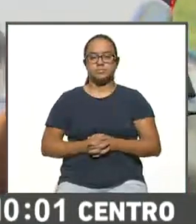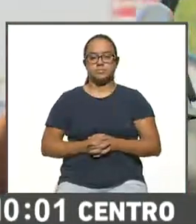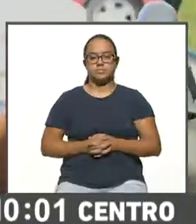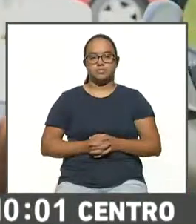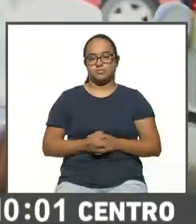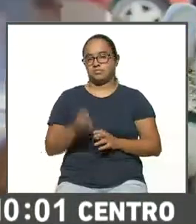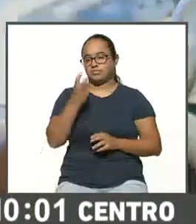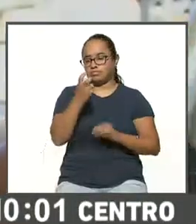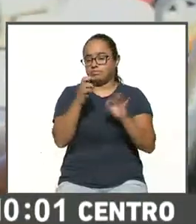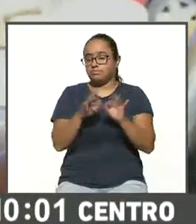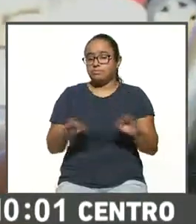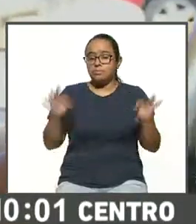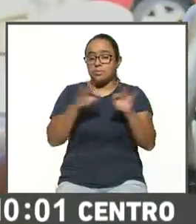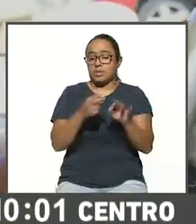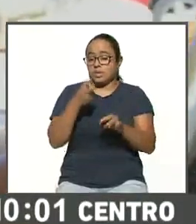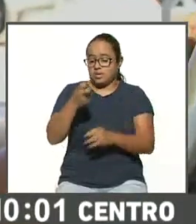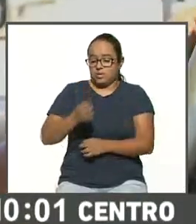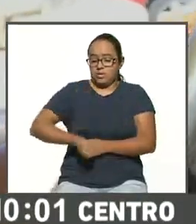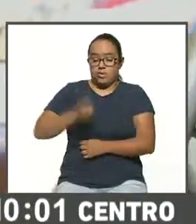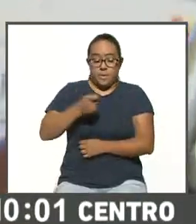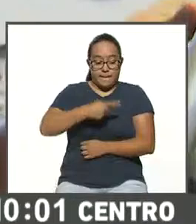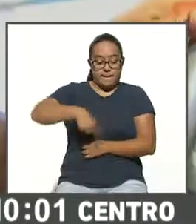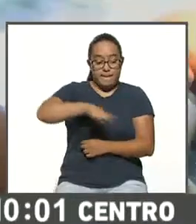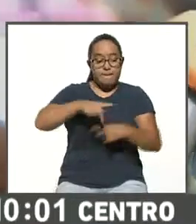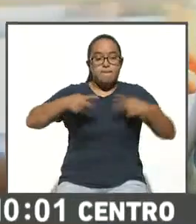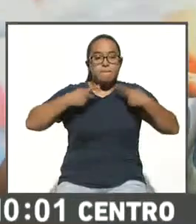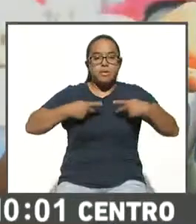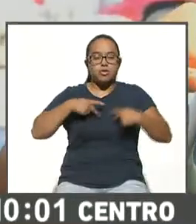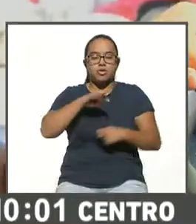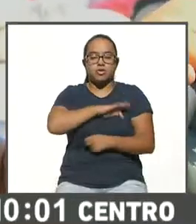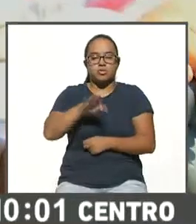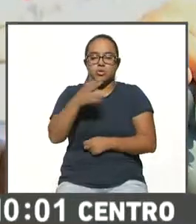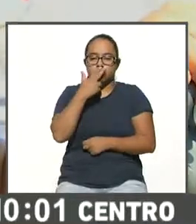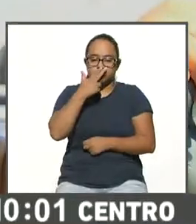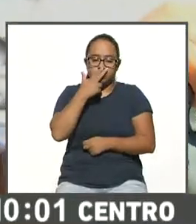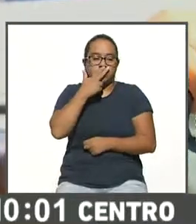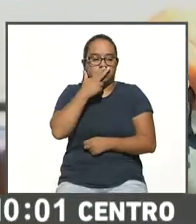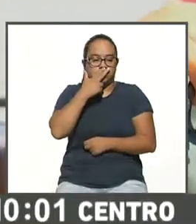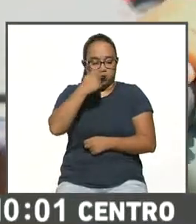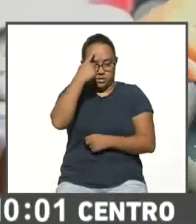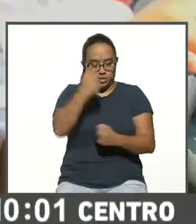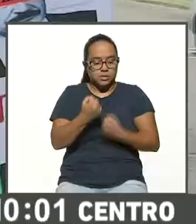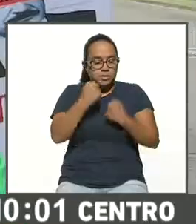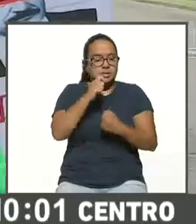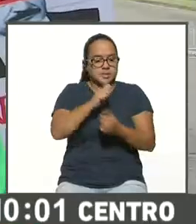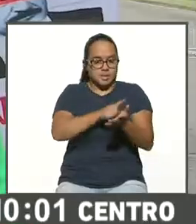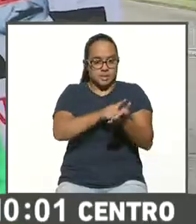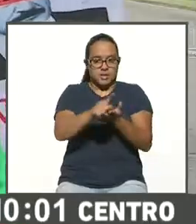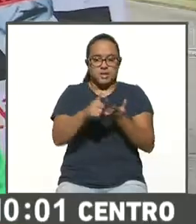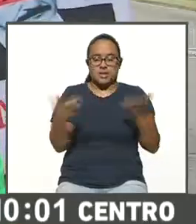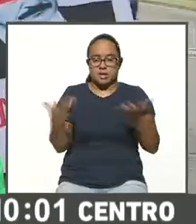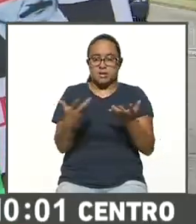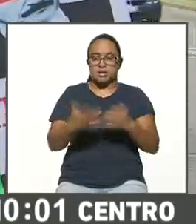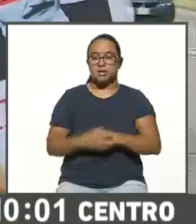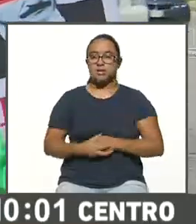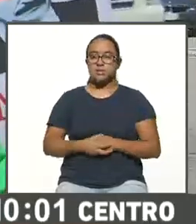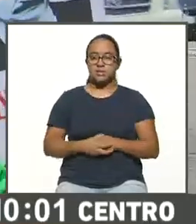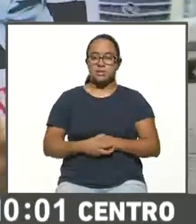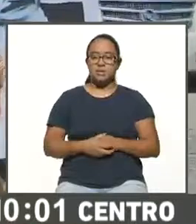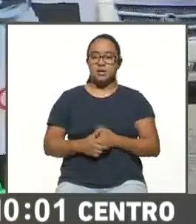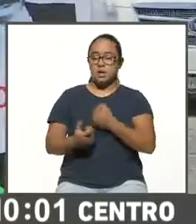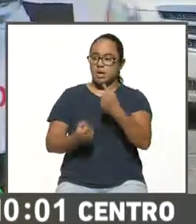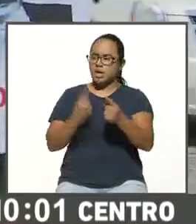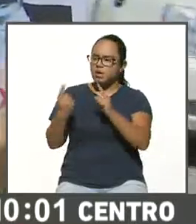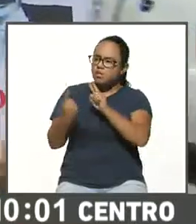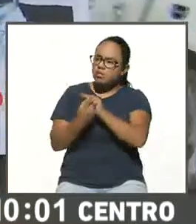Muy importante, por primera vez el pueblo tiene el poder en sus manos y debemos ejercer nuestro derecho. Algunos que se